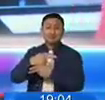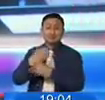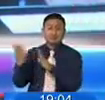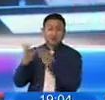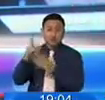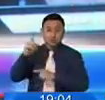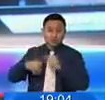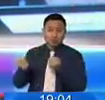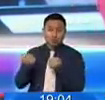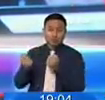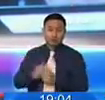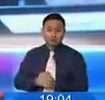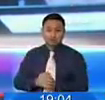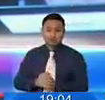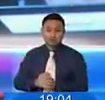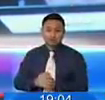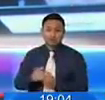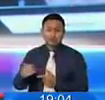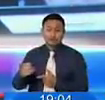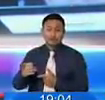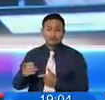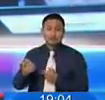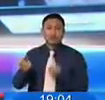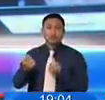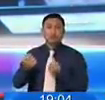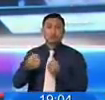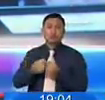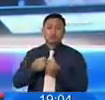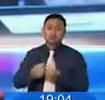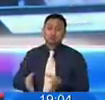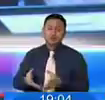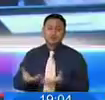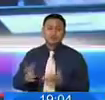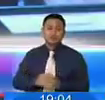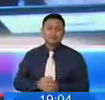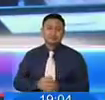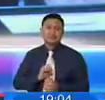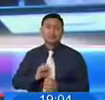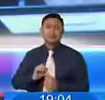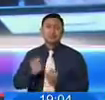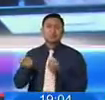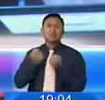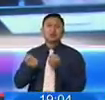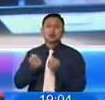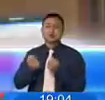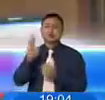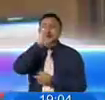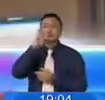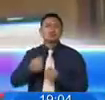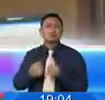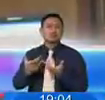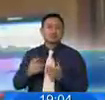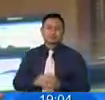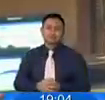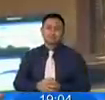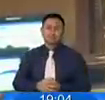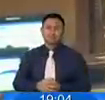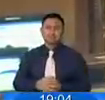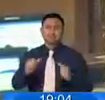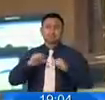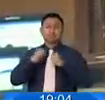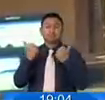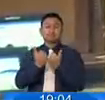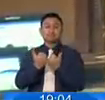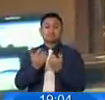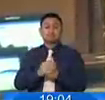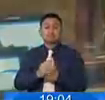Transición. Poder que han perdido, control que han perdido o control que nunca tuvieron. Los legisladores dejaban en claro